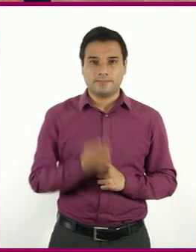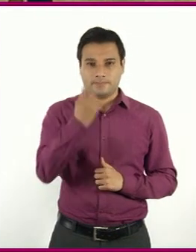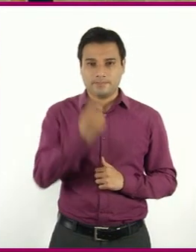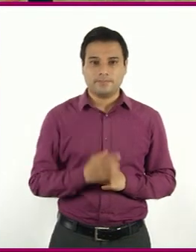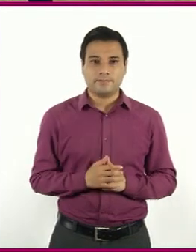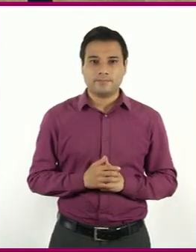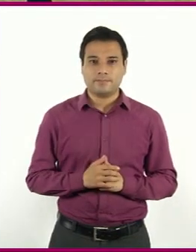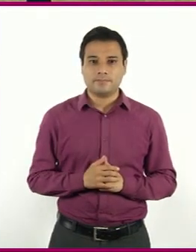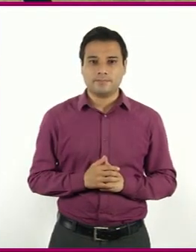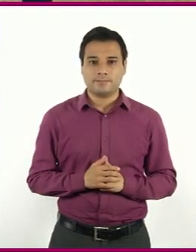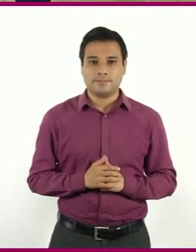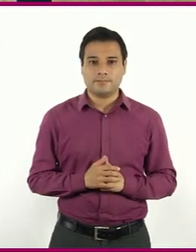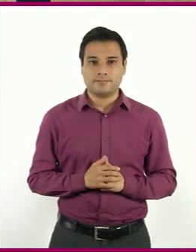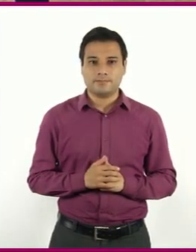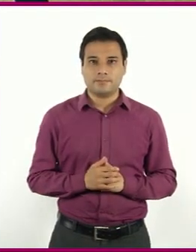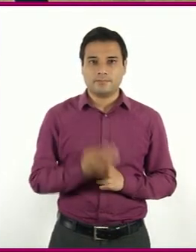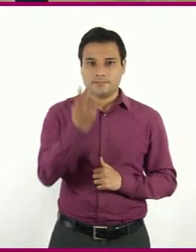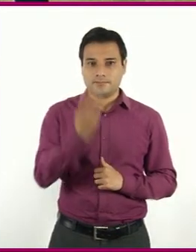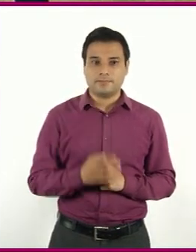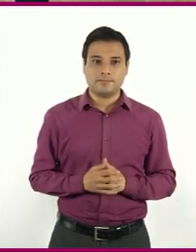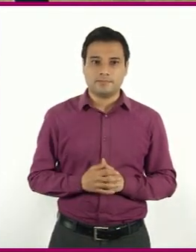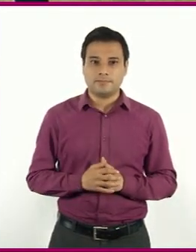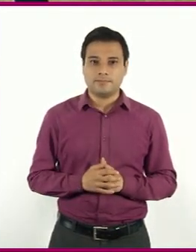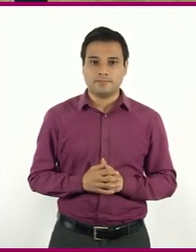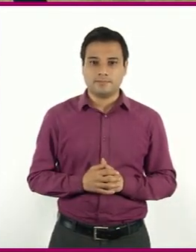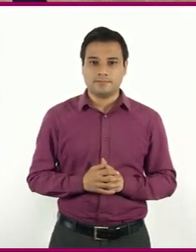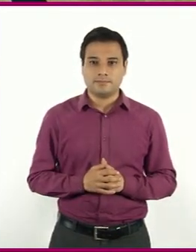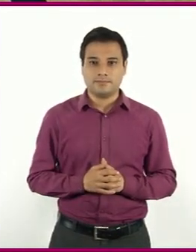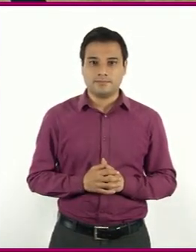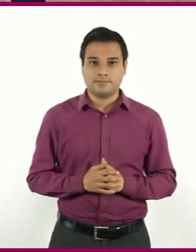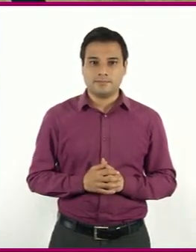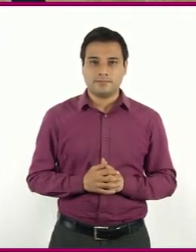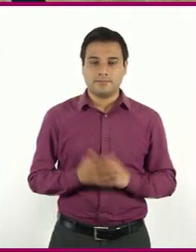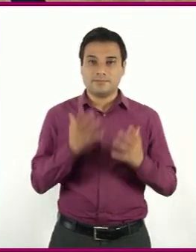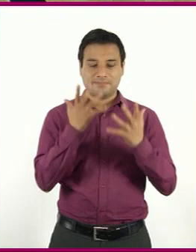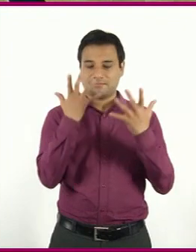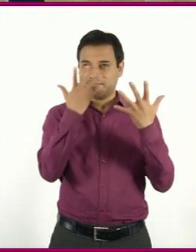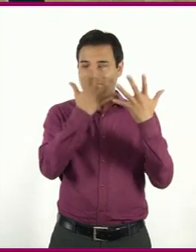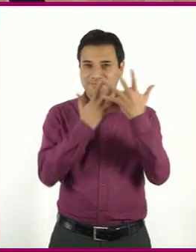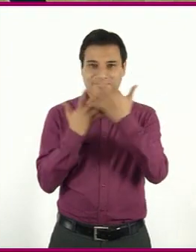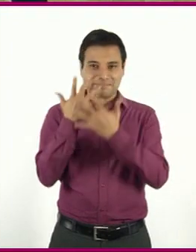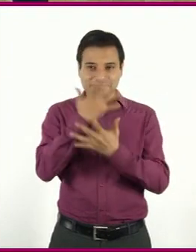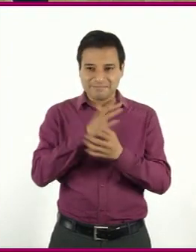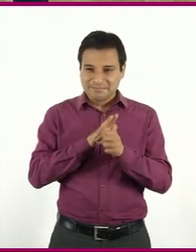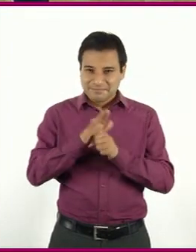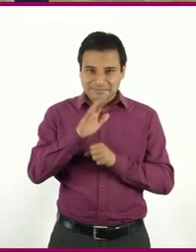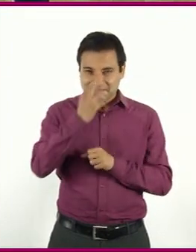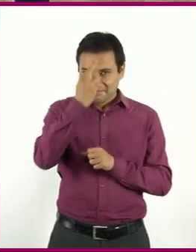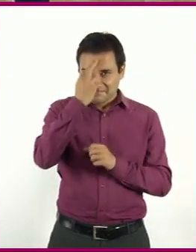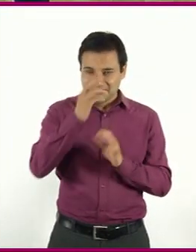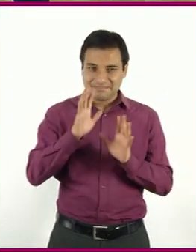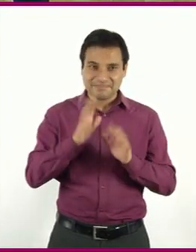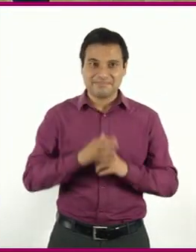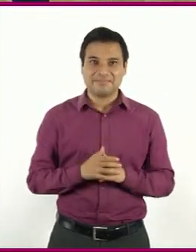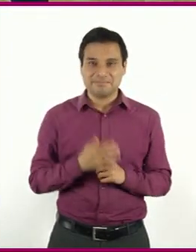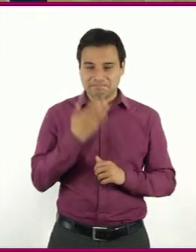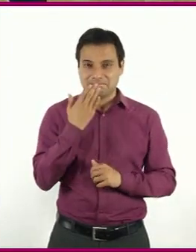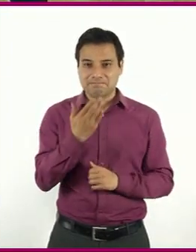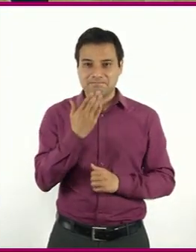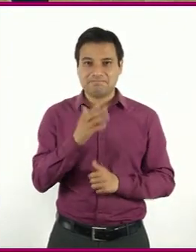Uno. Tres. Ya no supe ni cuál. Entonces te